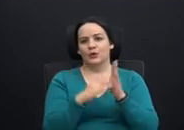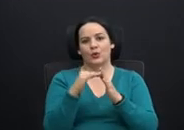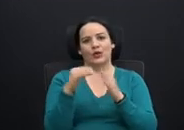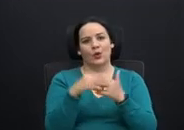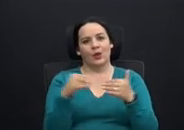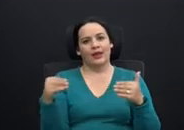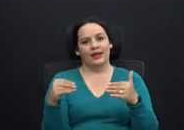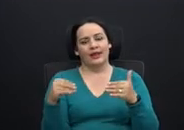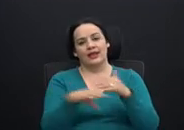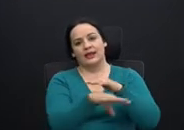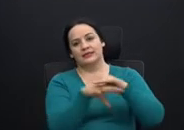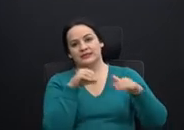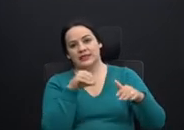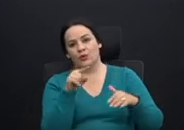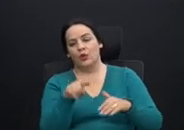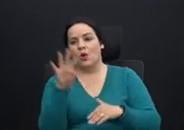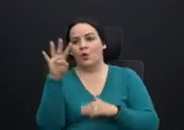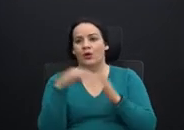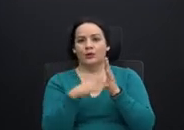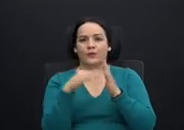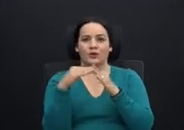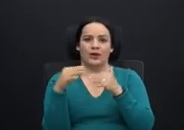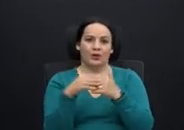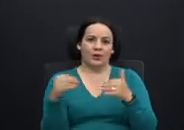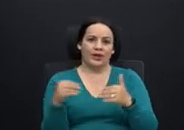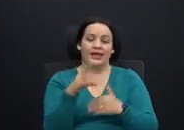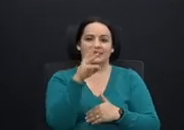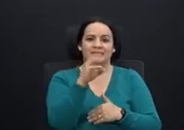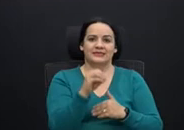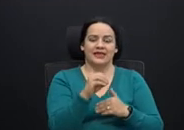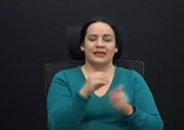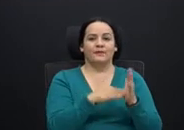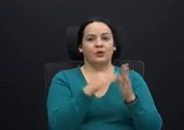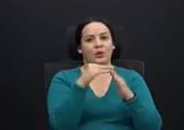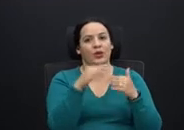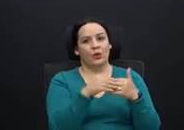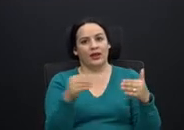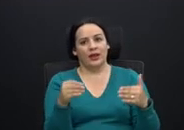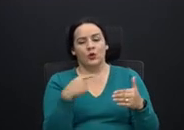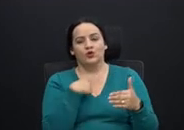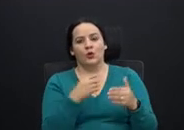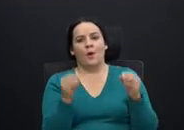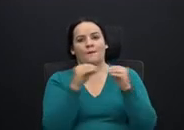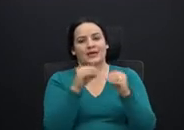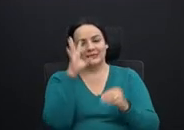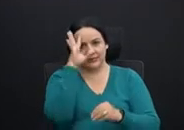que se extrajo serían 4 millones de dólares. Si fuera 60 millones de dólares, que es lo que yo más